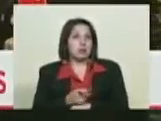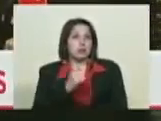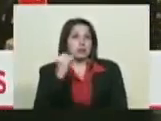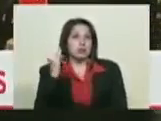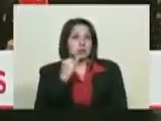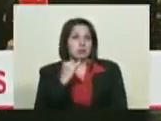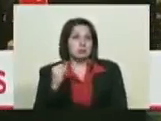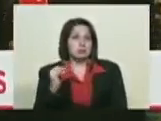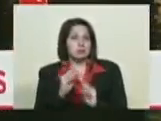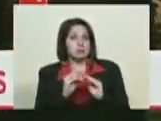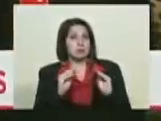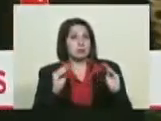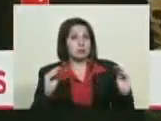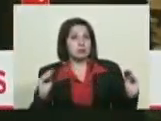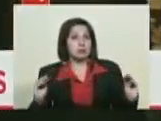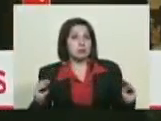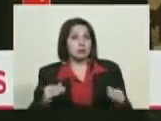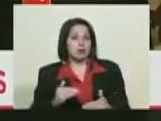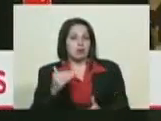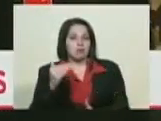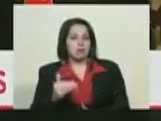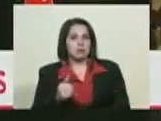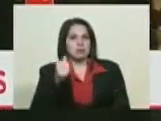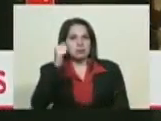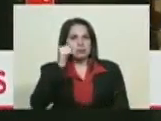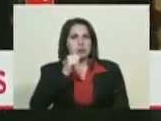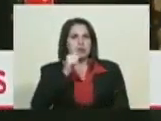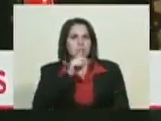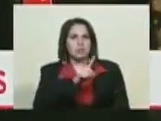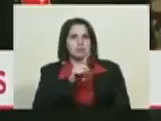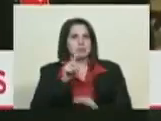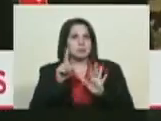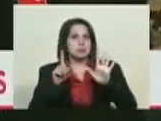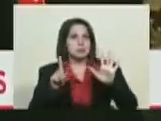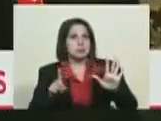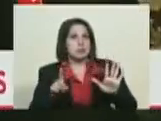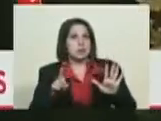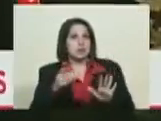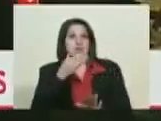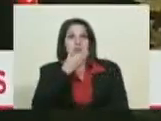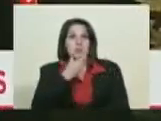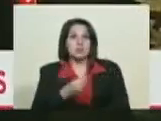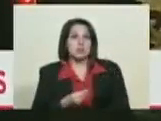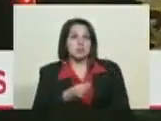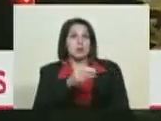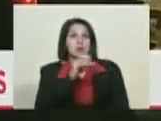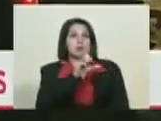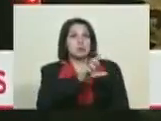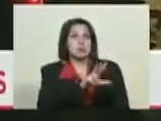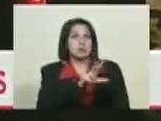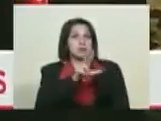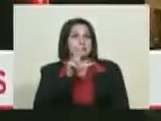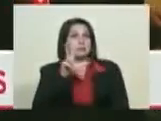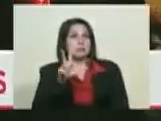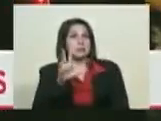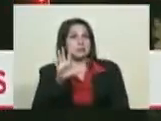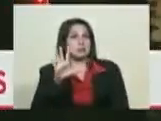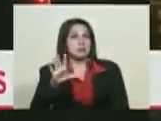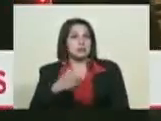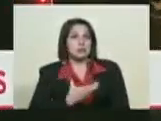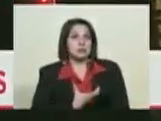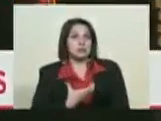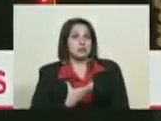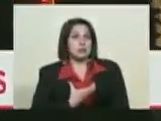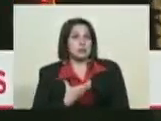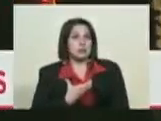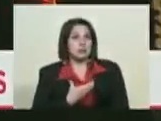he convocado para el próximo sábado 16 de diciembre a una reunión con los 335 alcaldes para hacer